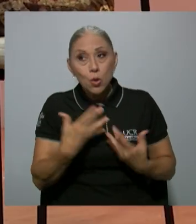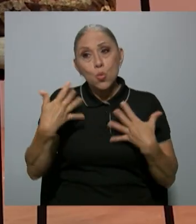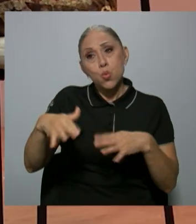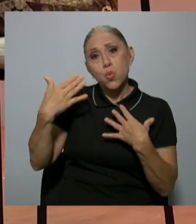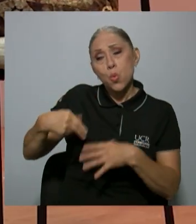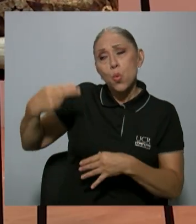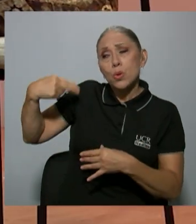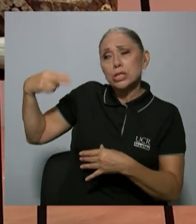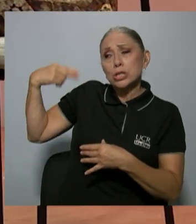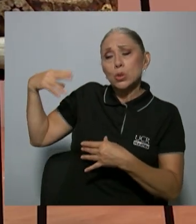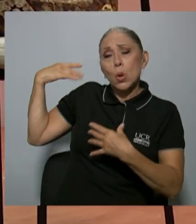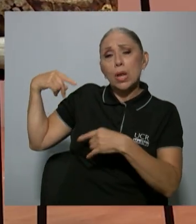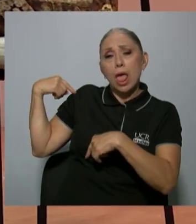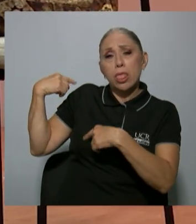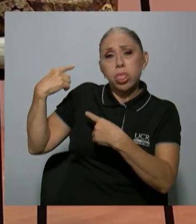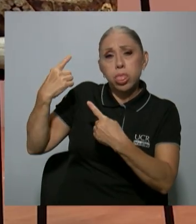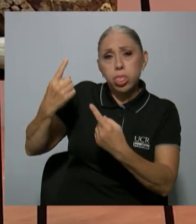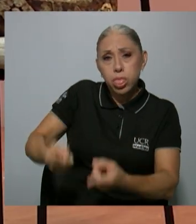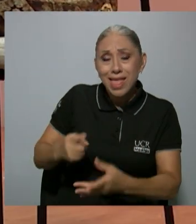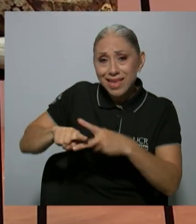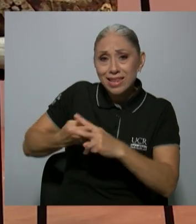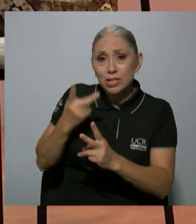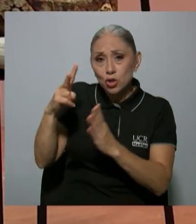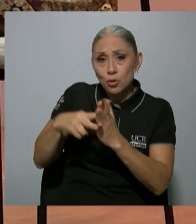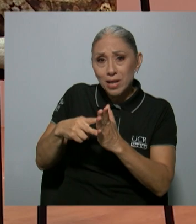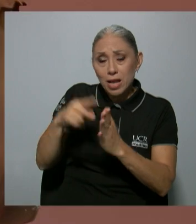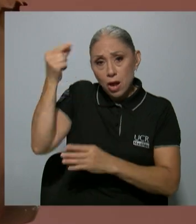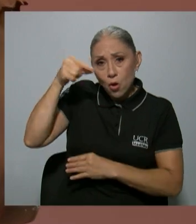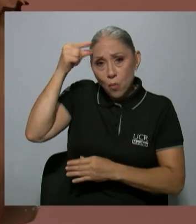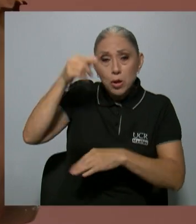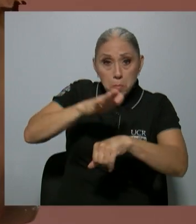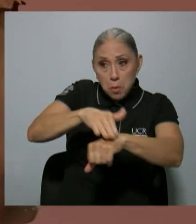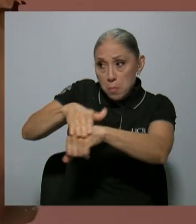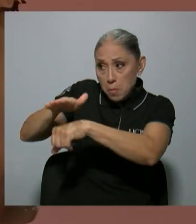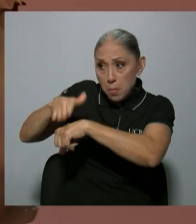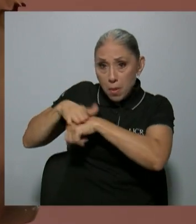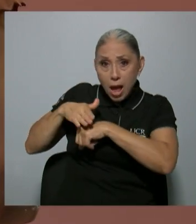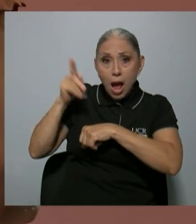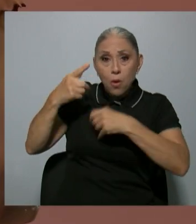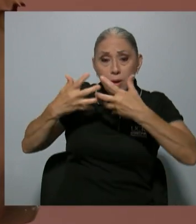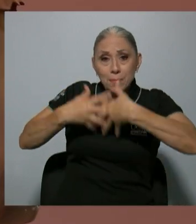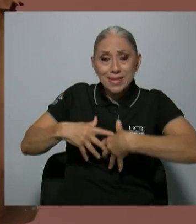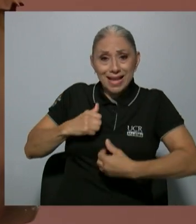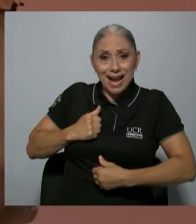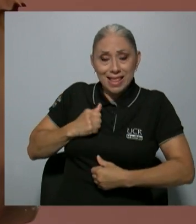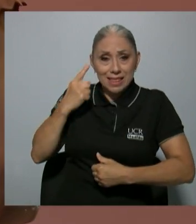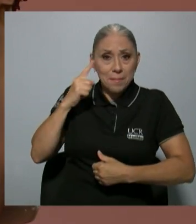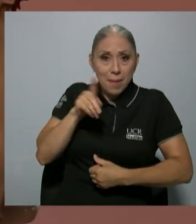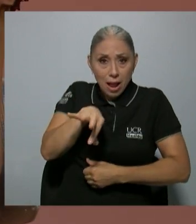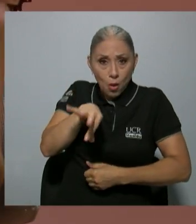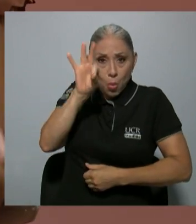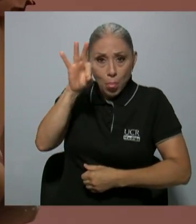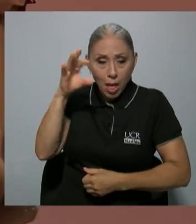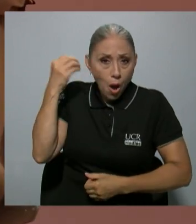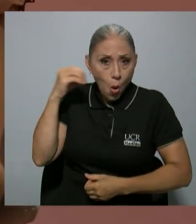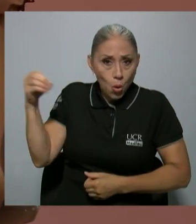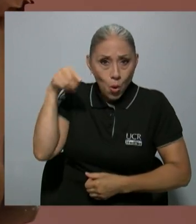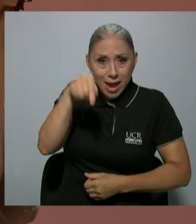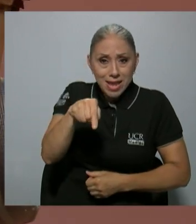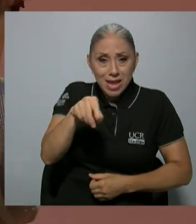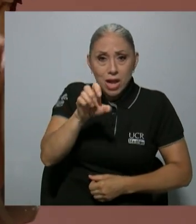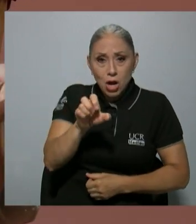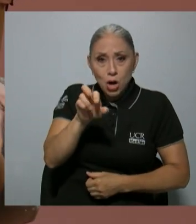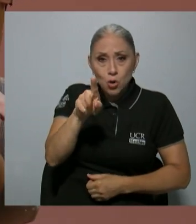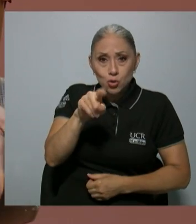larga. A inicios del 2000, el gobierno le dio permiso a cierta empresa canadiense para explotar oro en Cruzitas, con la condición de que